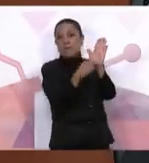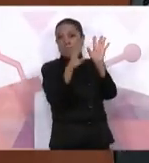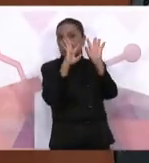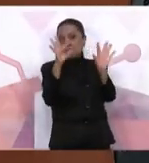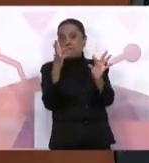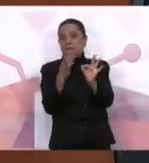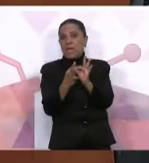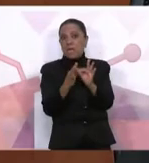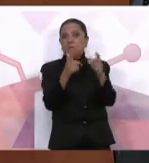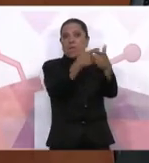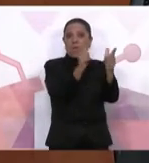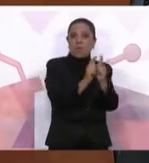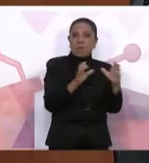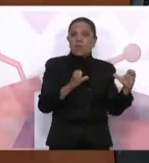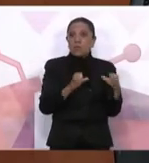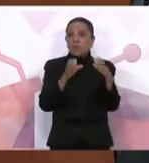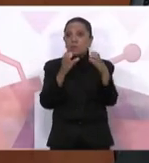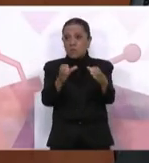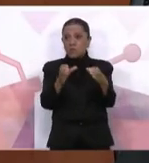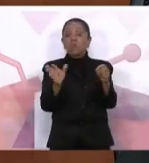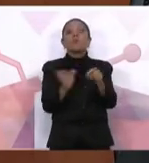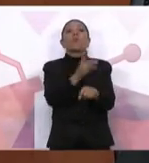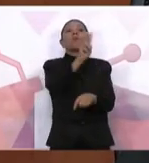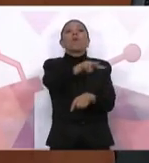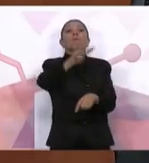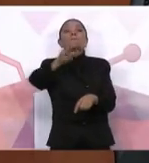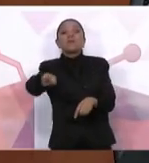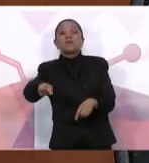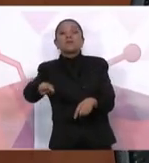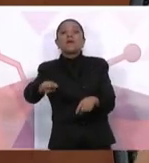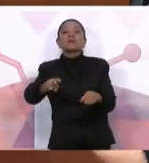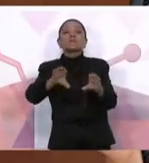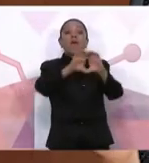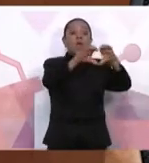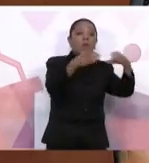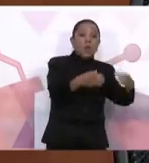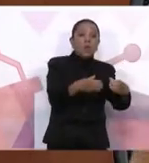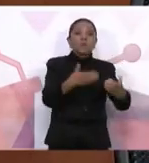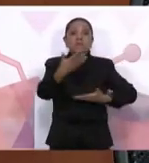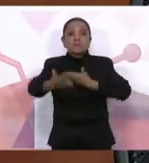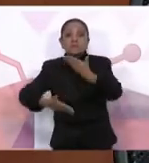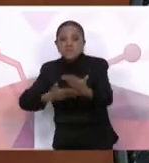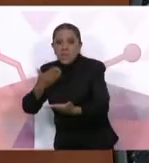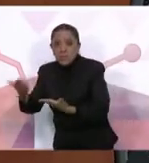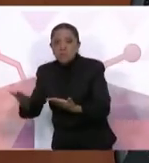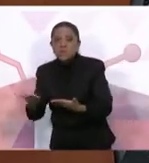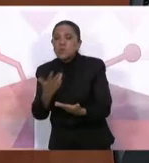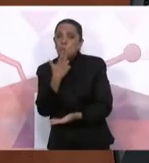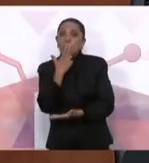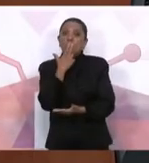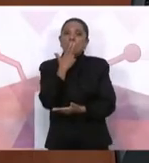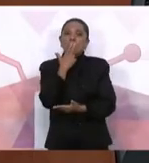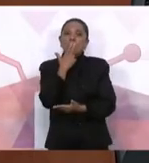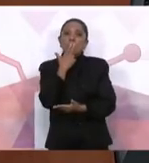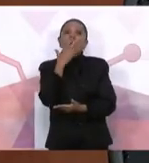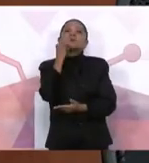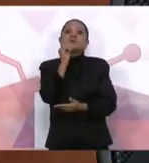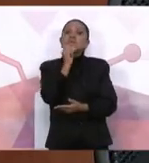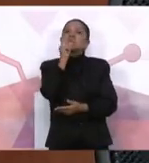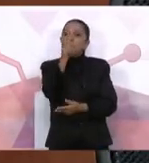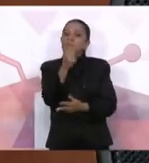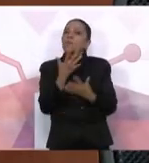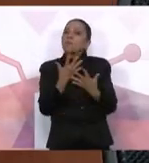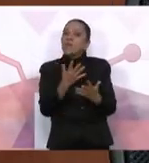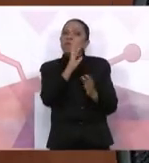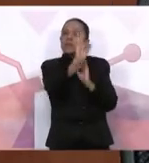porque efectivamente en las comunidades son de gran servicio son de gran utilidad y por supuesto que también merecen un trato igualitario